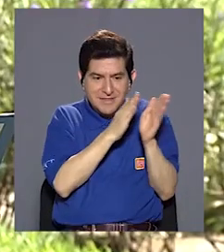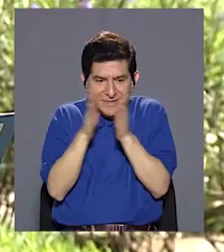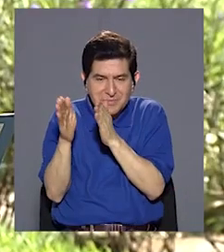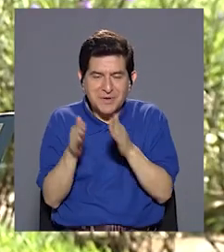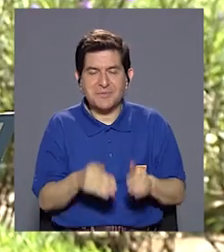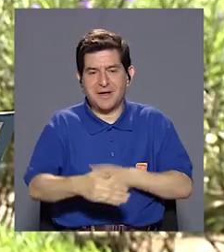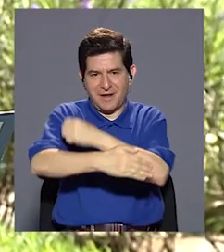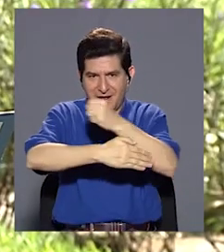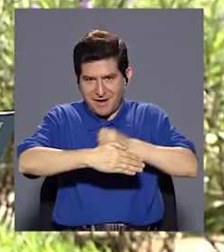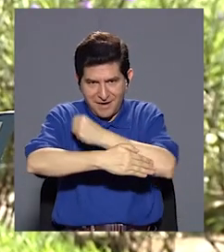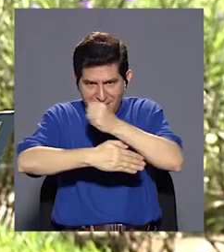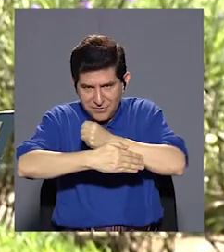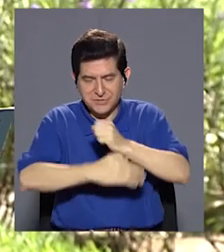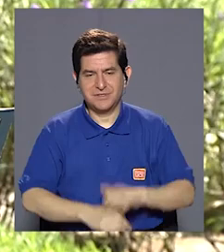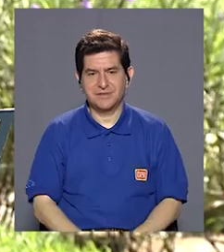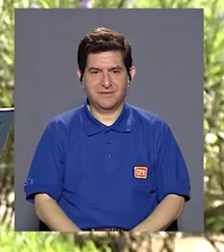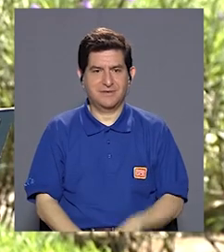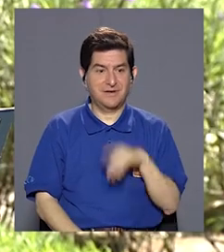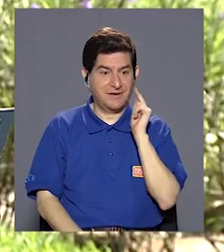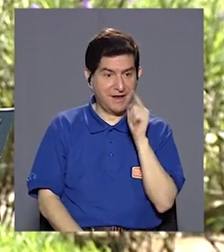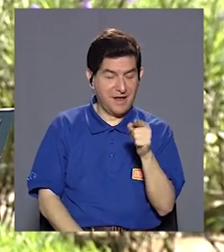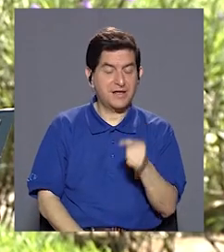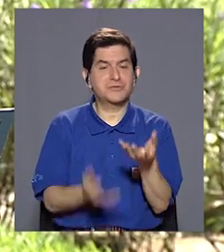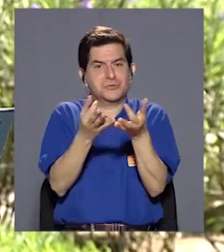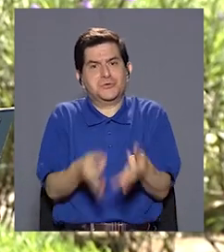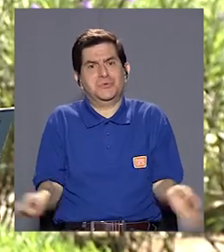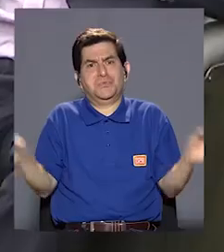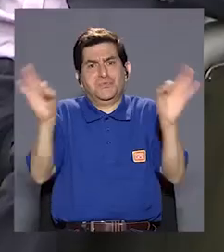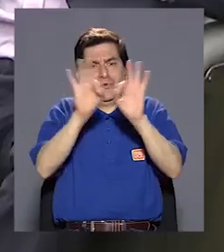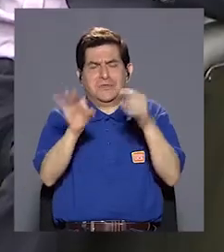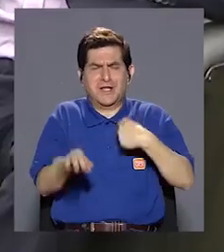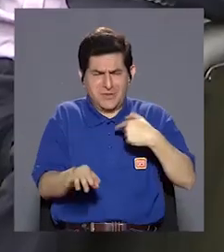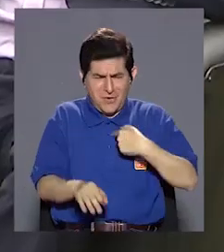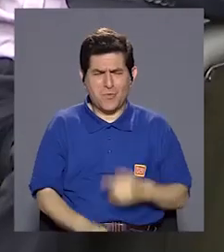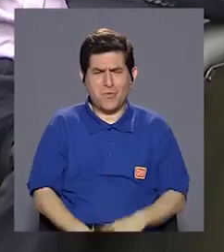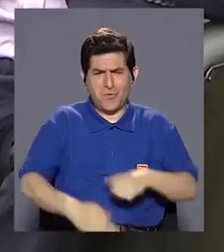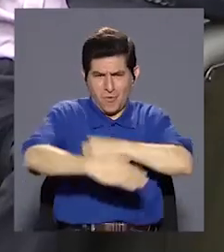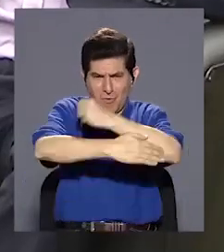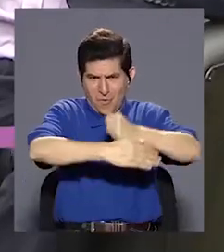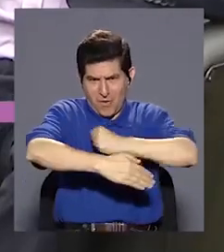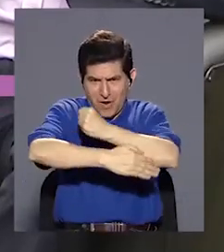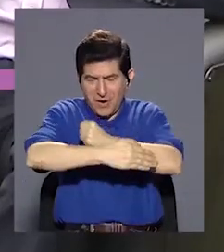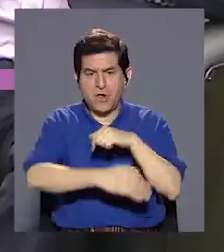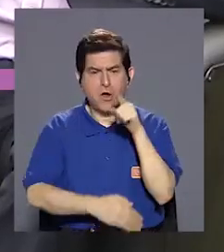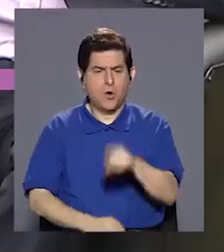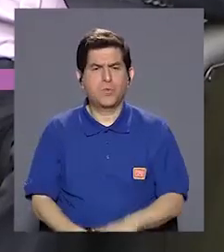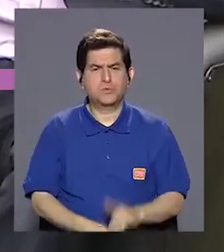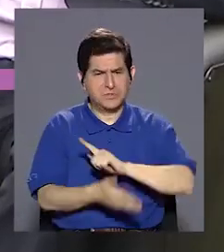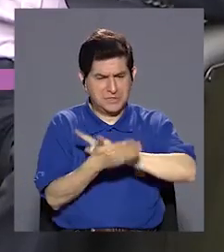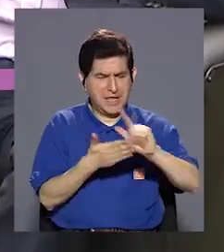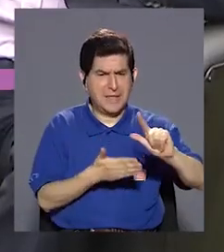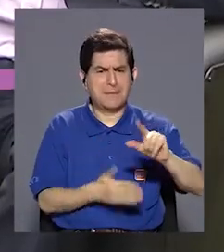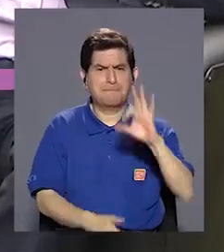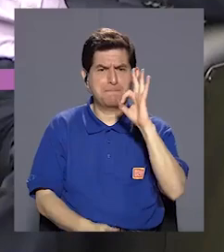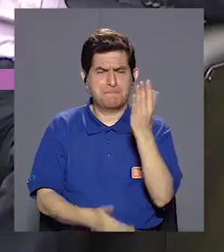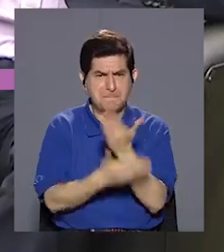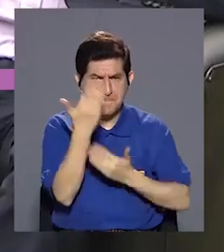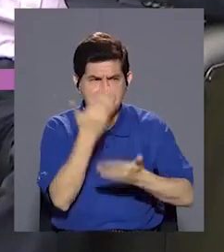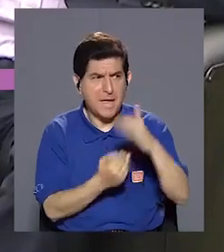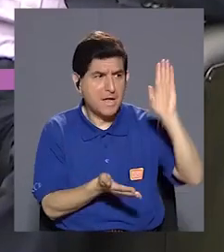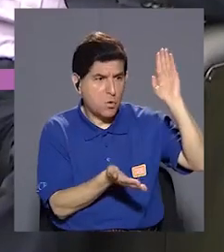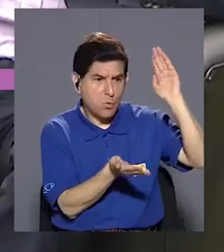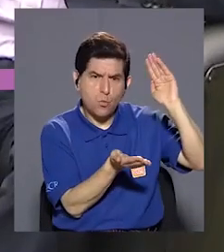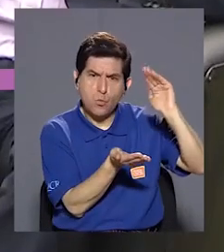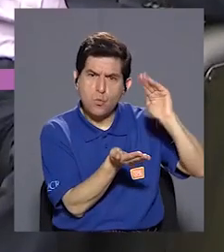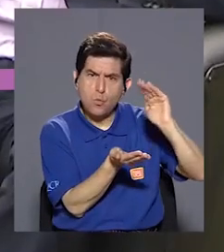de preparar los alimentos, que eso es clave, ¿verdad? Cuando uno va a cocinar, el hecho de que usted se lave bien las manos